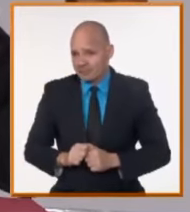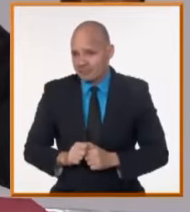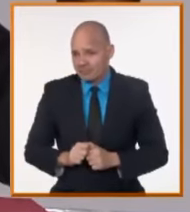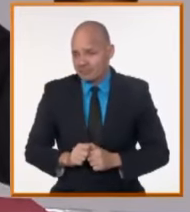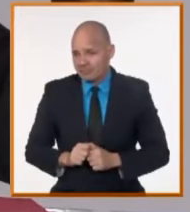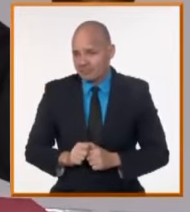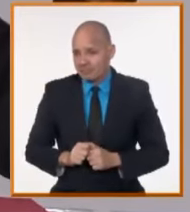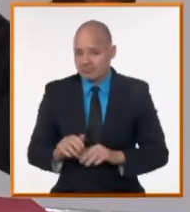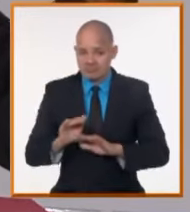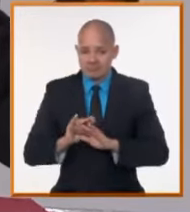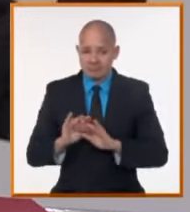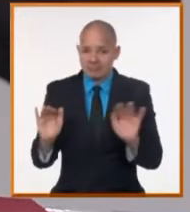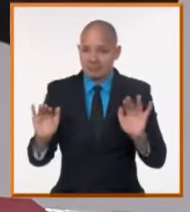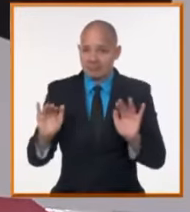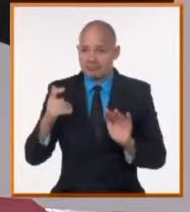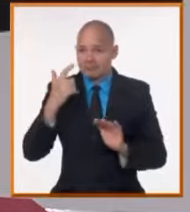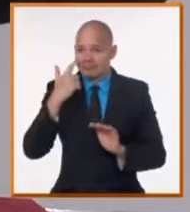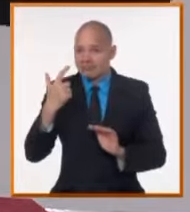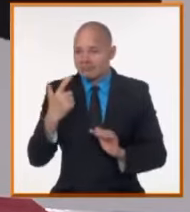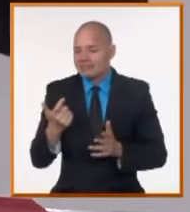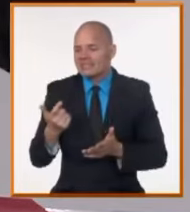demuelen la doctrina Monroe. El rey Monroe decía,